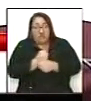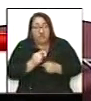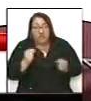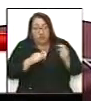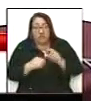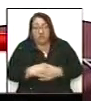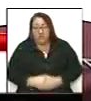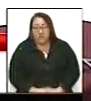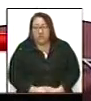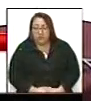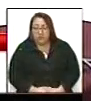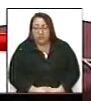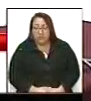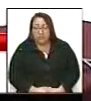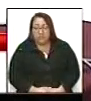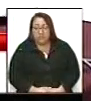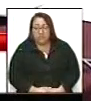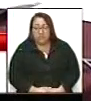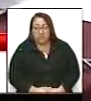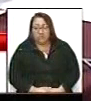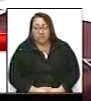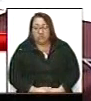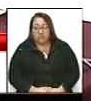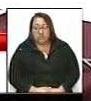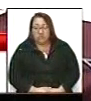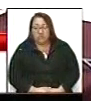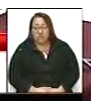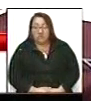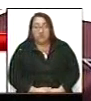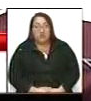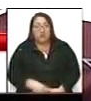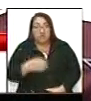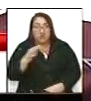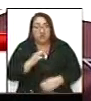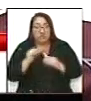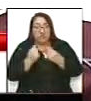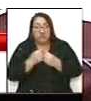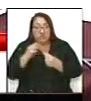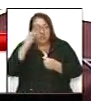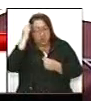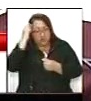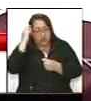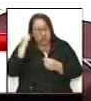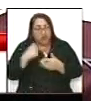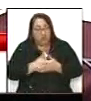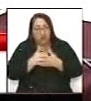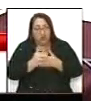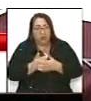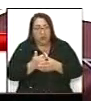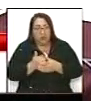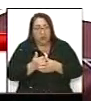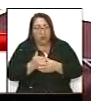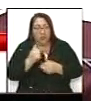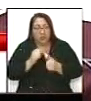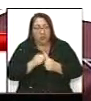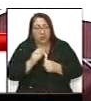presencia siempre debe ser motivo para que un partido político sirva de vehículo para esas circunstancias. En